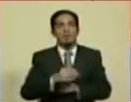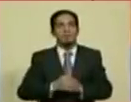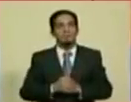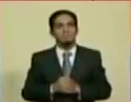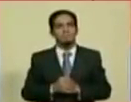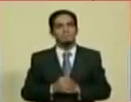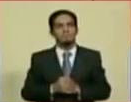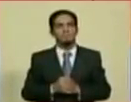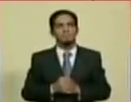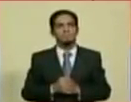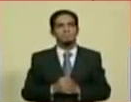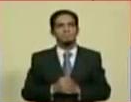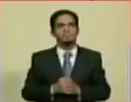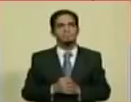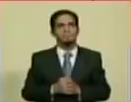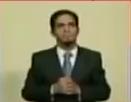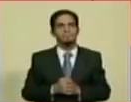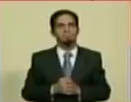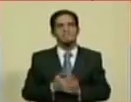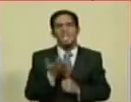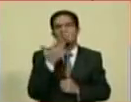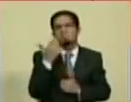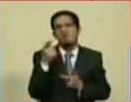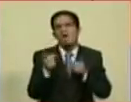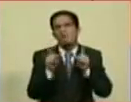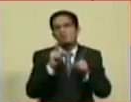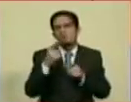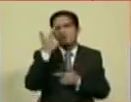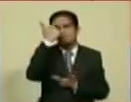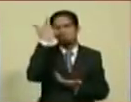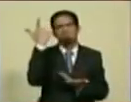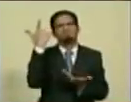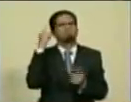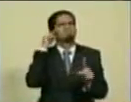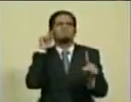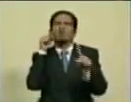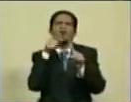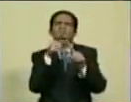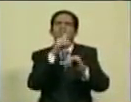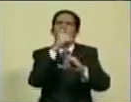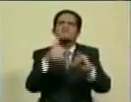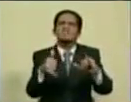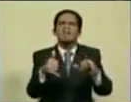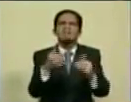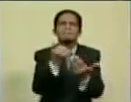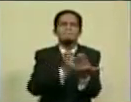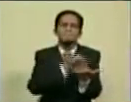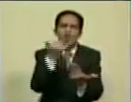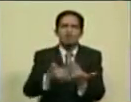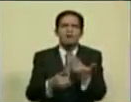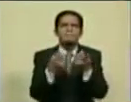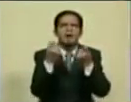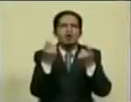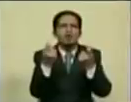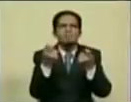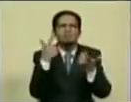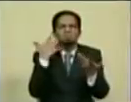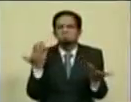Si alguien pudiese preguntarse cuál es el objetivo final del programa económico, es